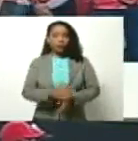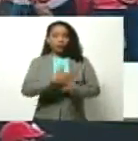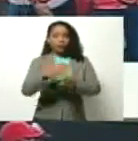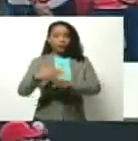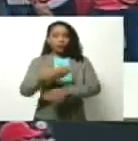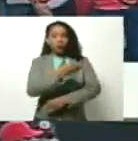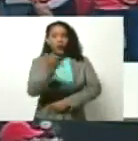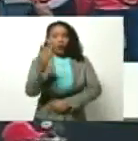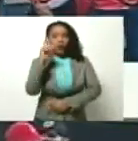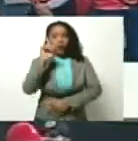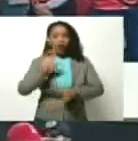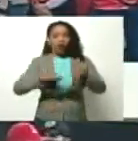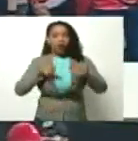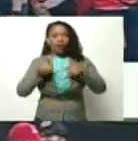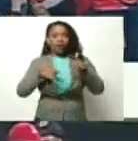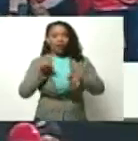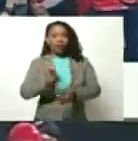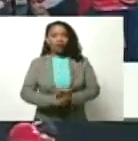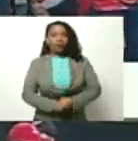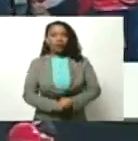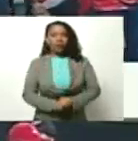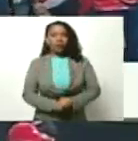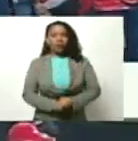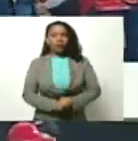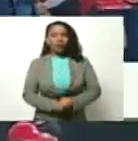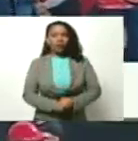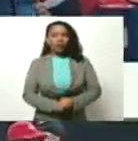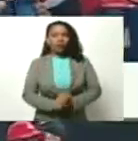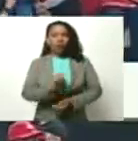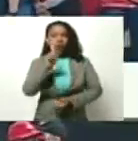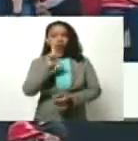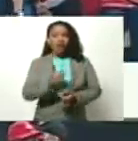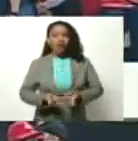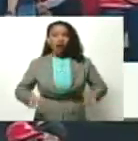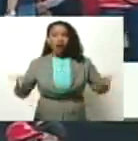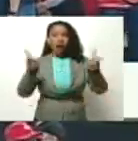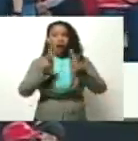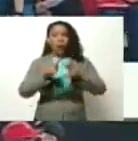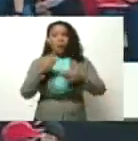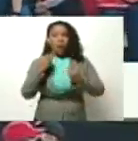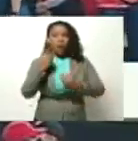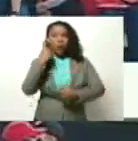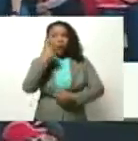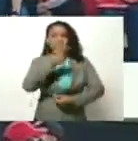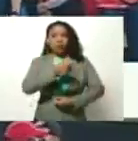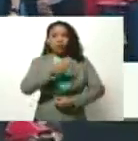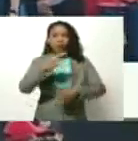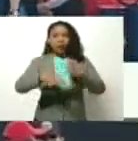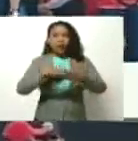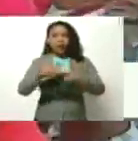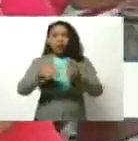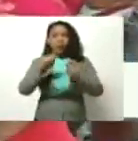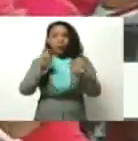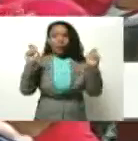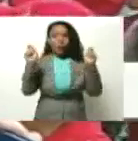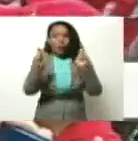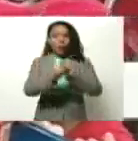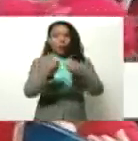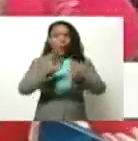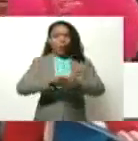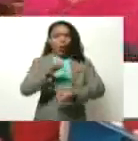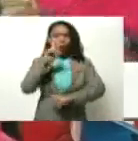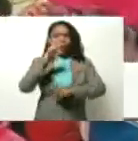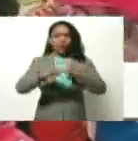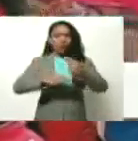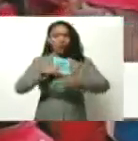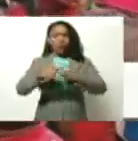con ustedes un acto de un valor para un revolucionario trascendental porque un